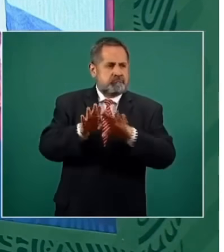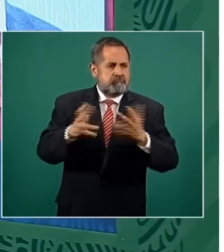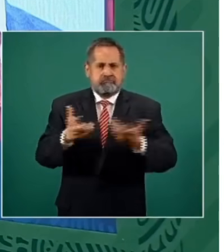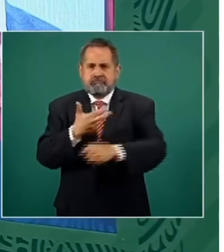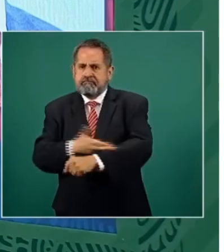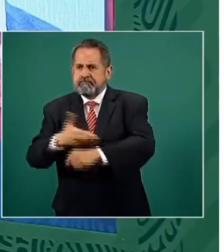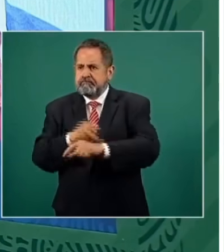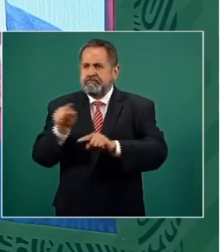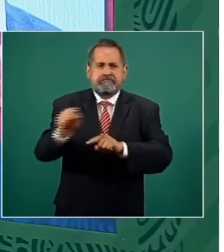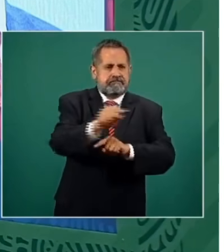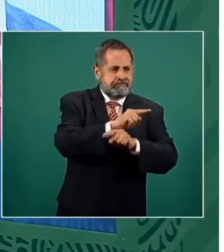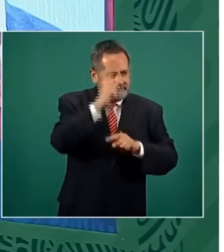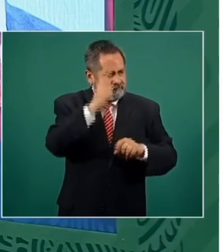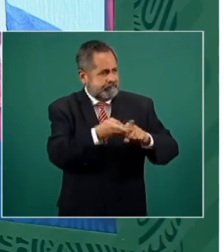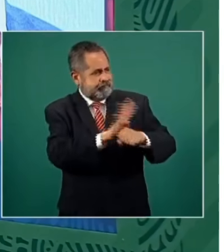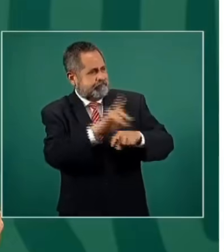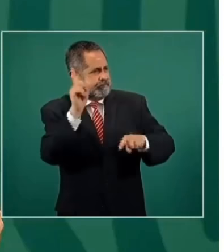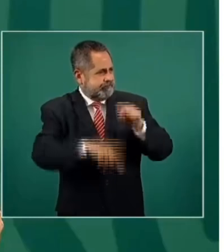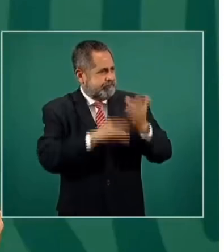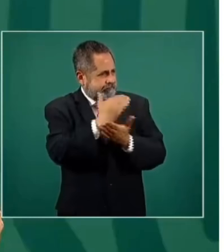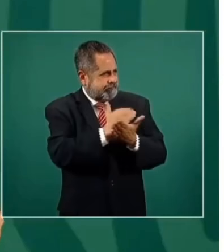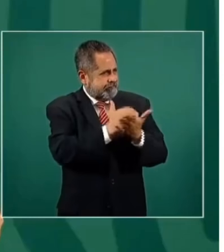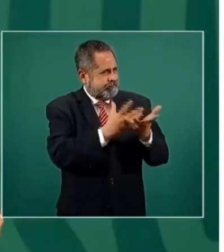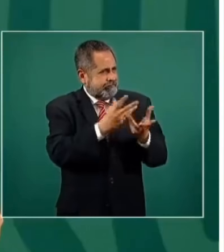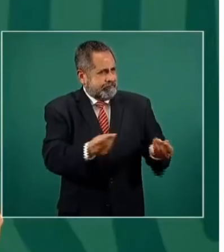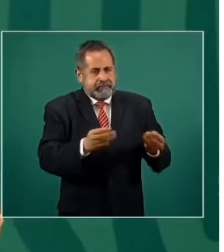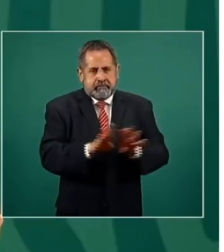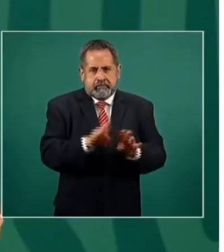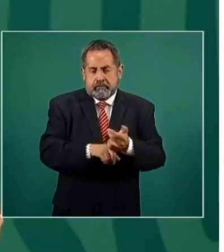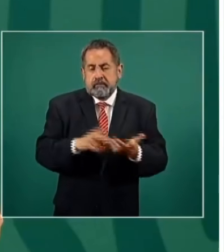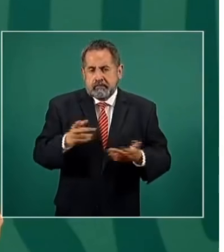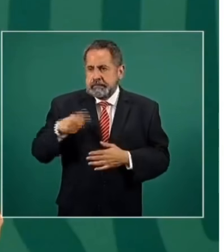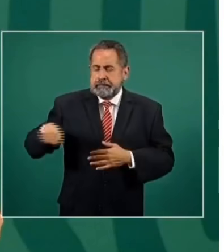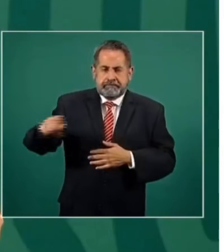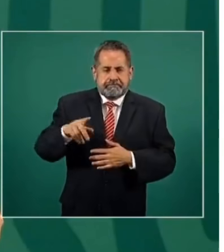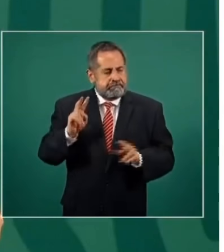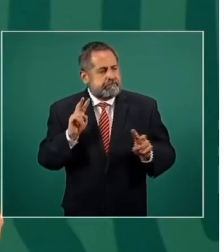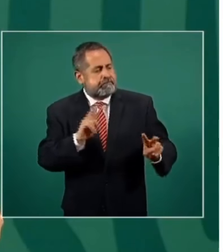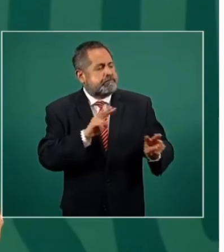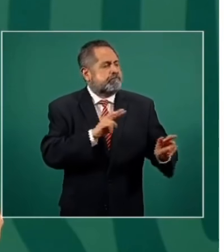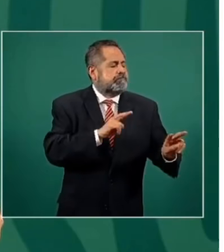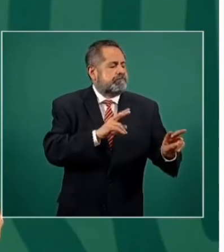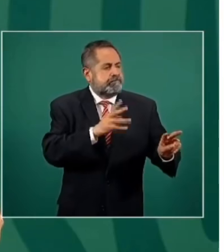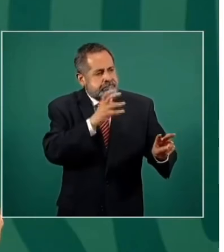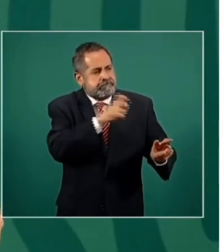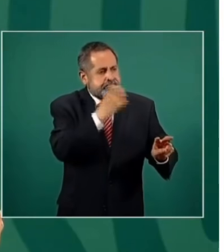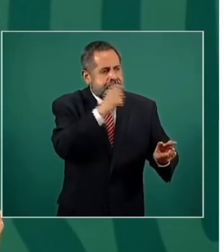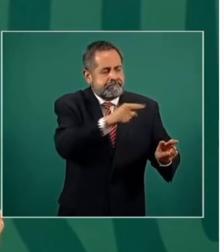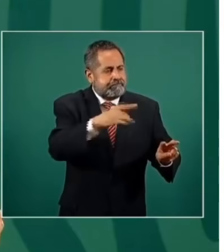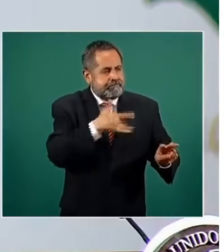acciones en contra de la pandemia, con todo el dolor, con toda la tristeza,